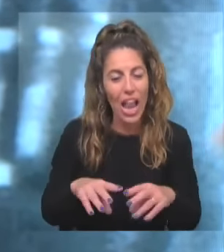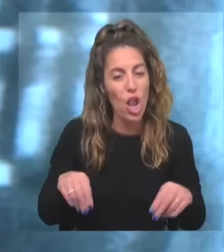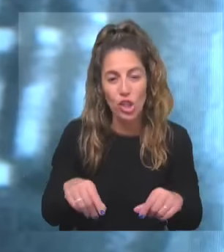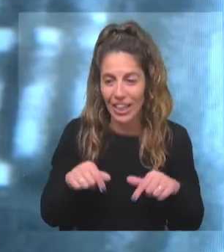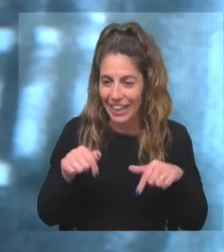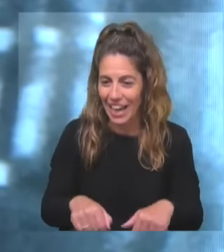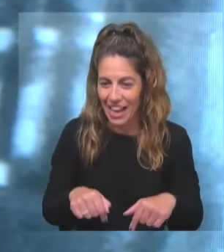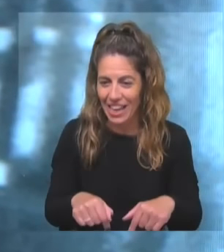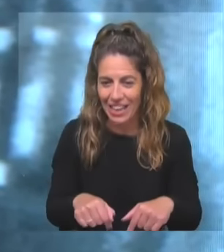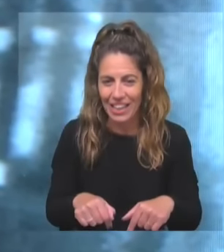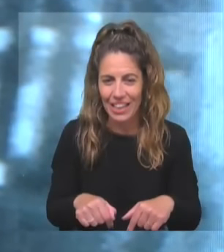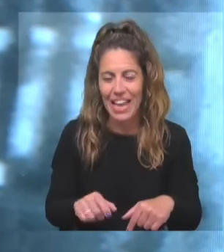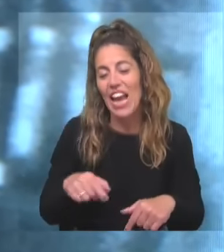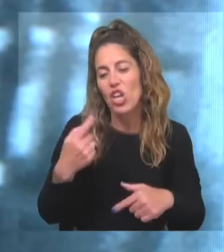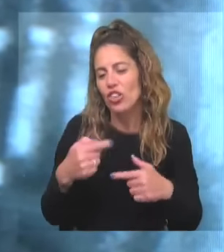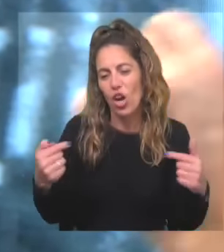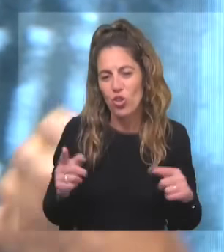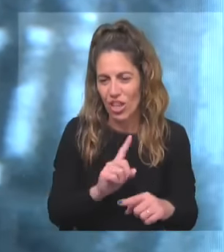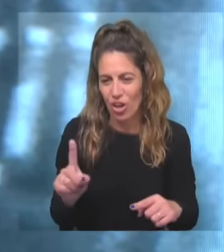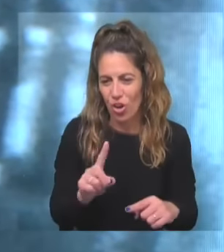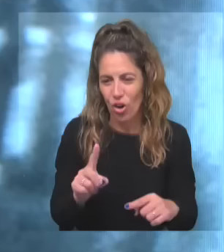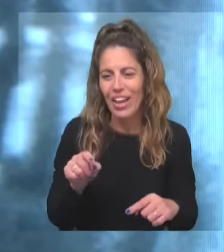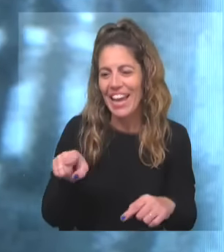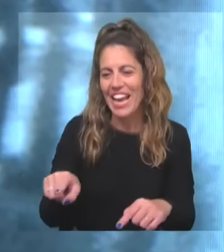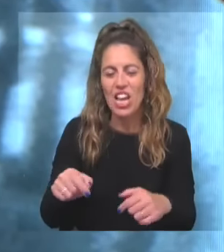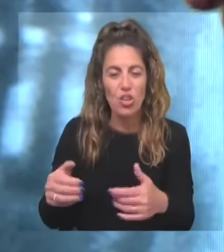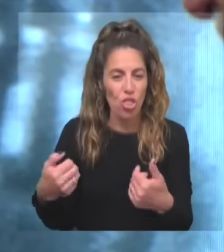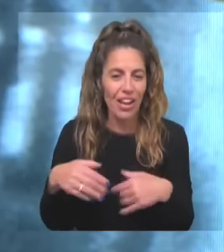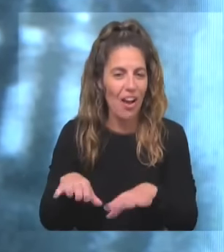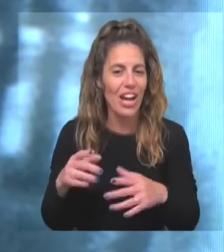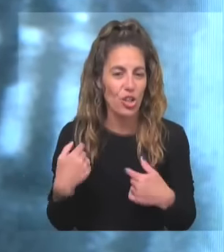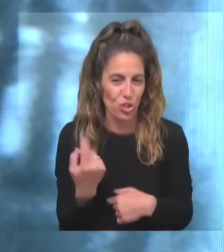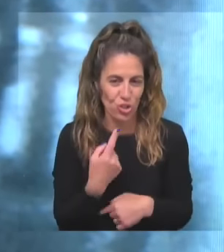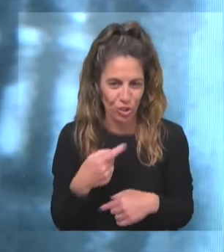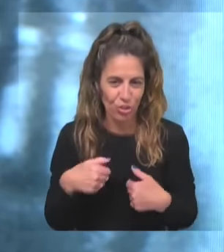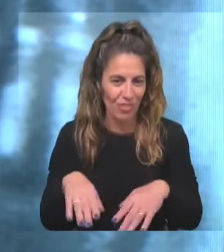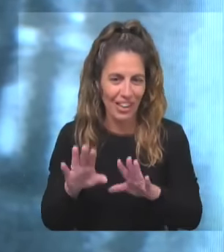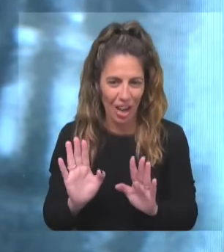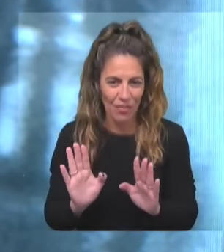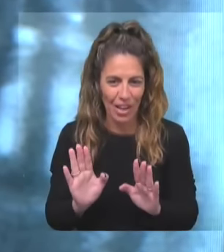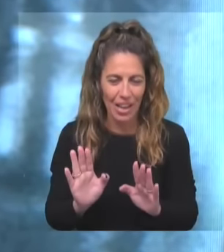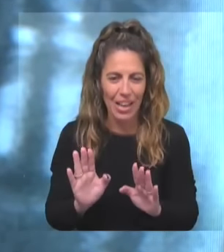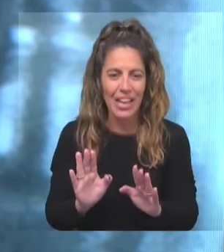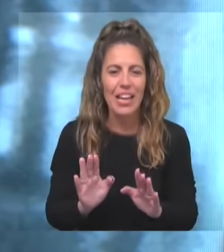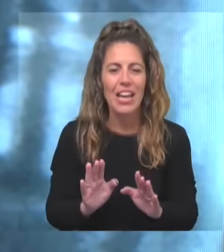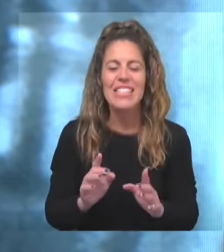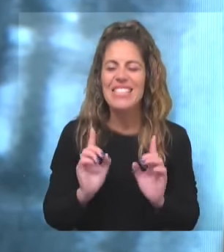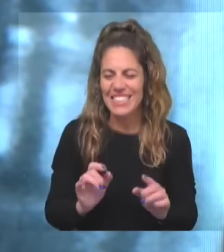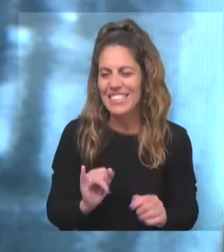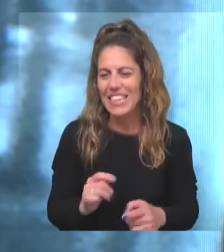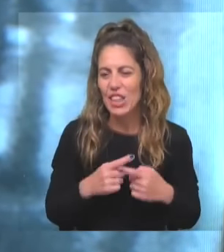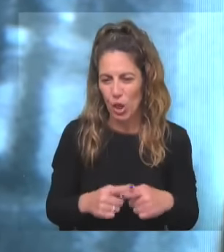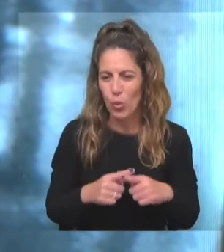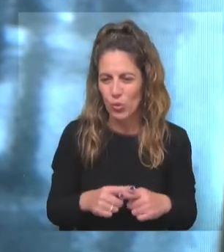digamos. Lo otro se lo dejaba a él y él nos dejaba a nosotros. Ya. Así que, bueno, está muy bien. Más allá que tuvimos discusiones y todo lo demás, pero